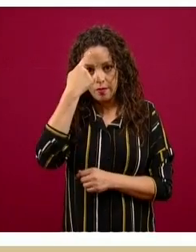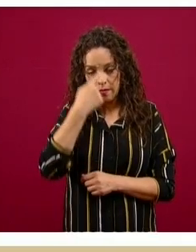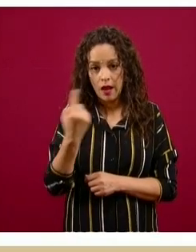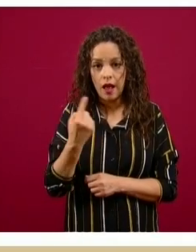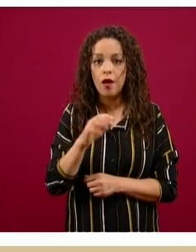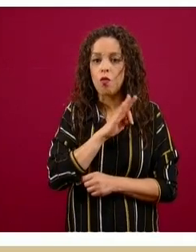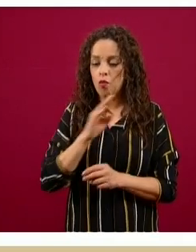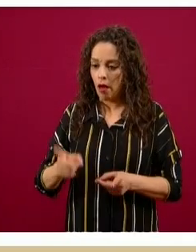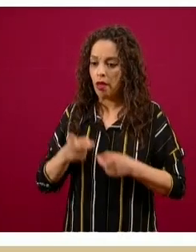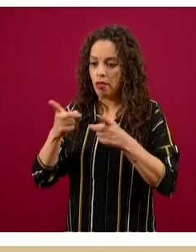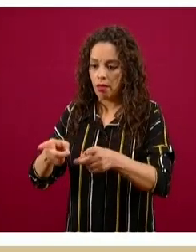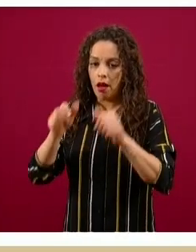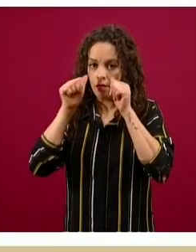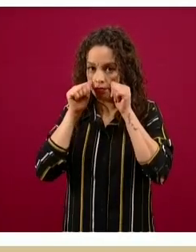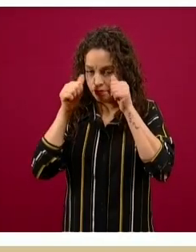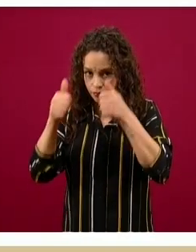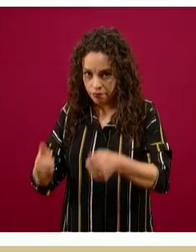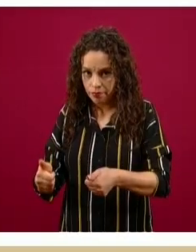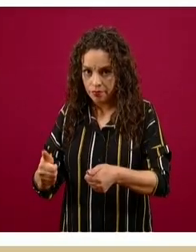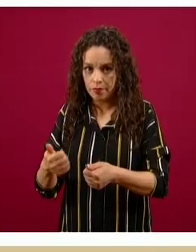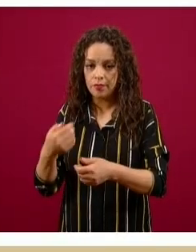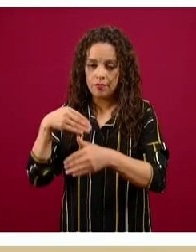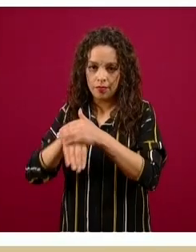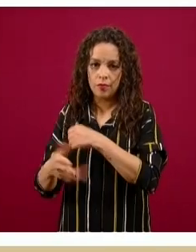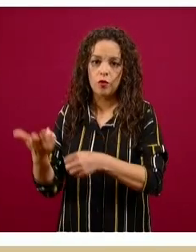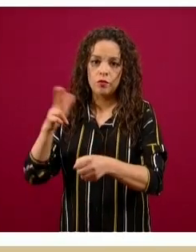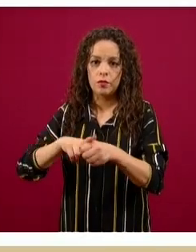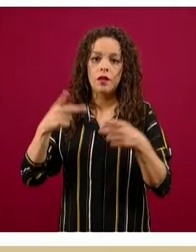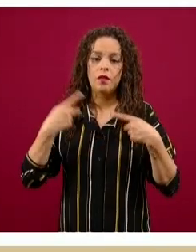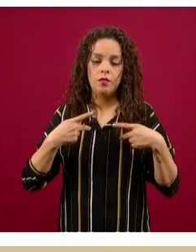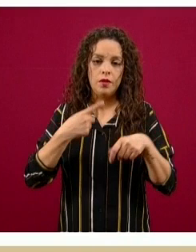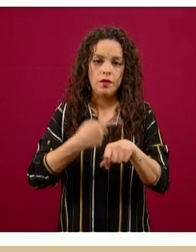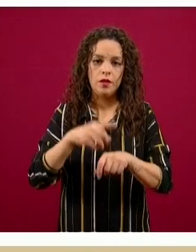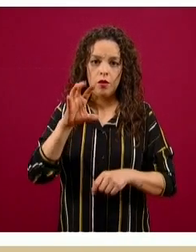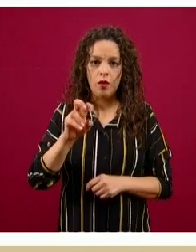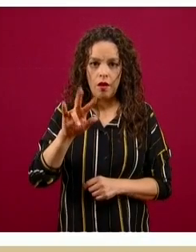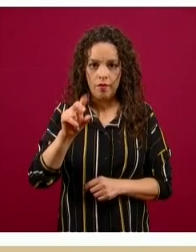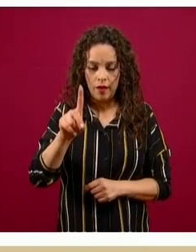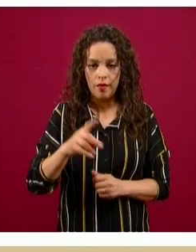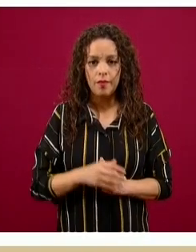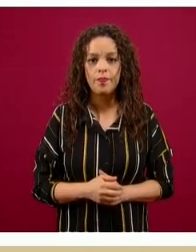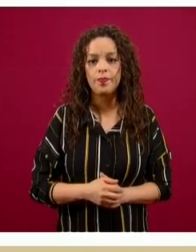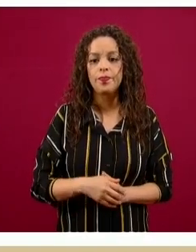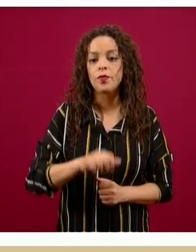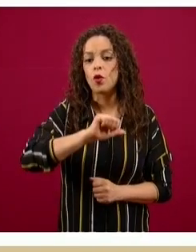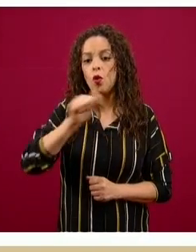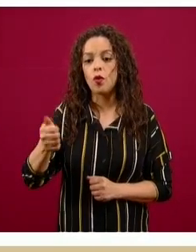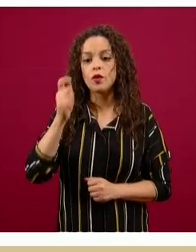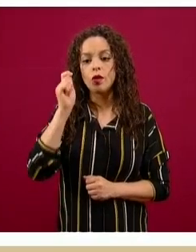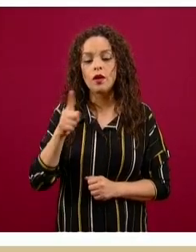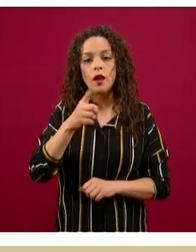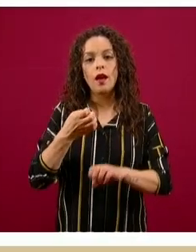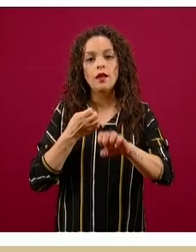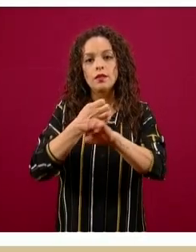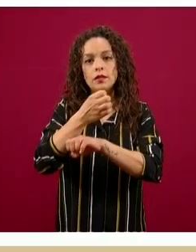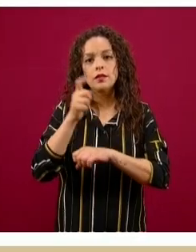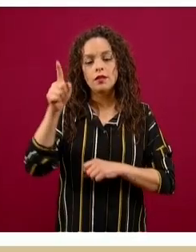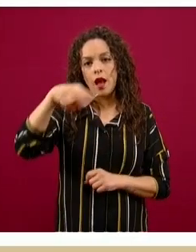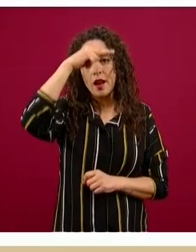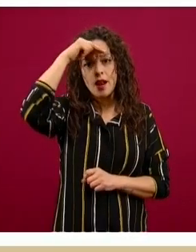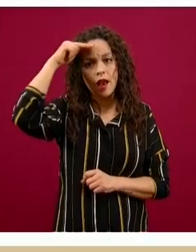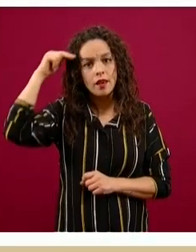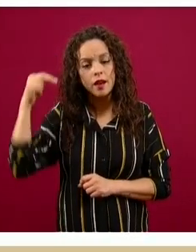tratamiento hospitalario. Tenemos también al estado de Nayarit por encima de ese porcentaje